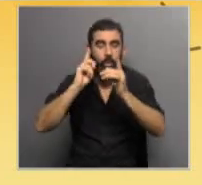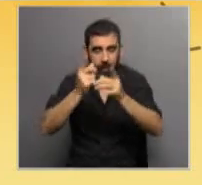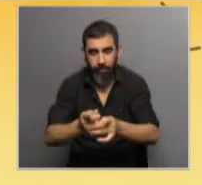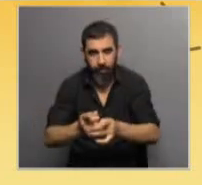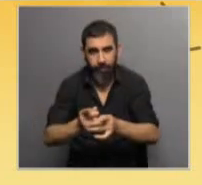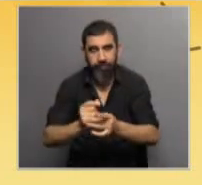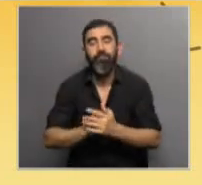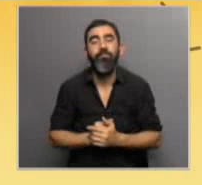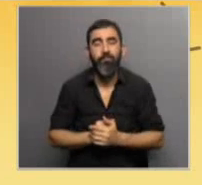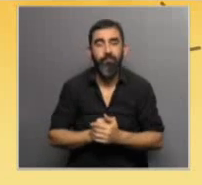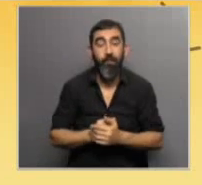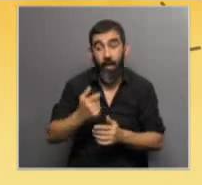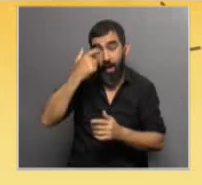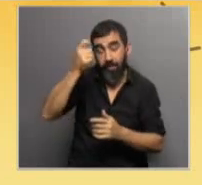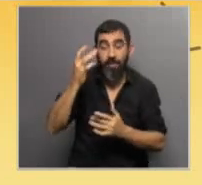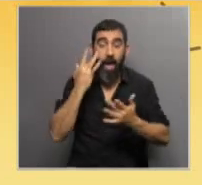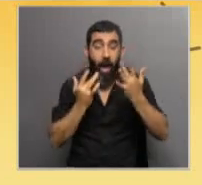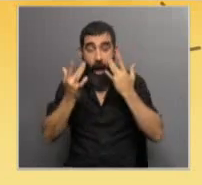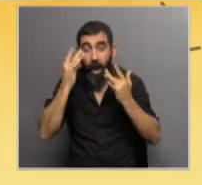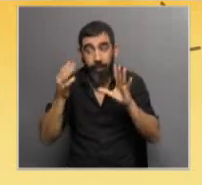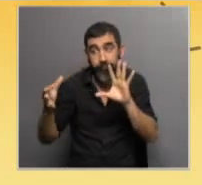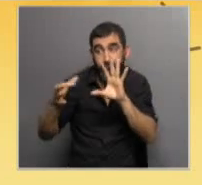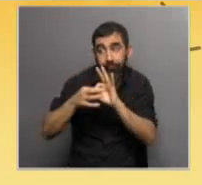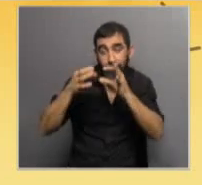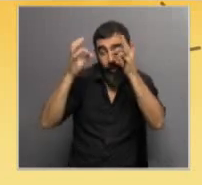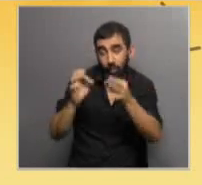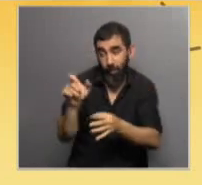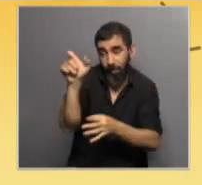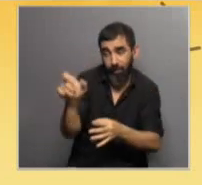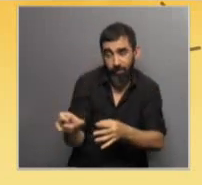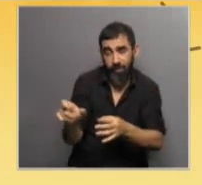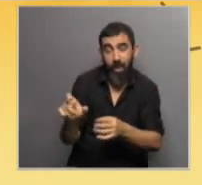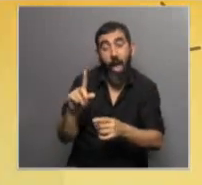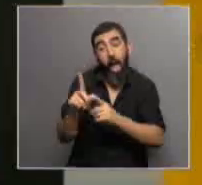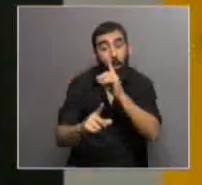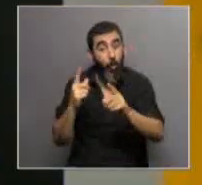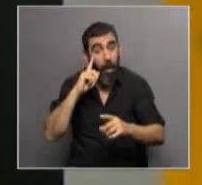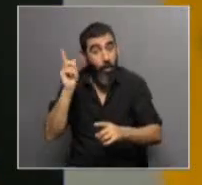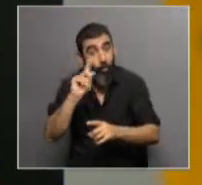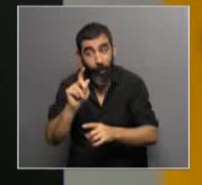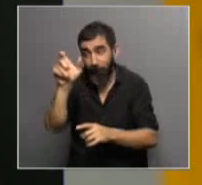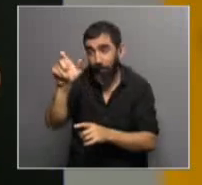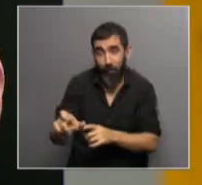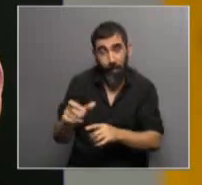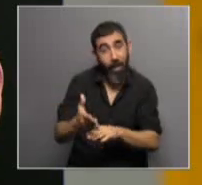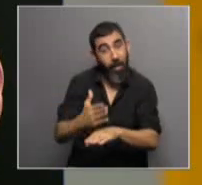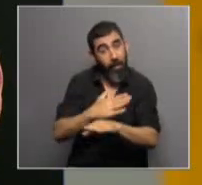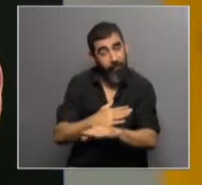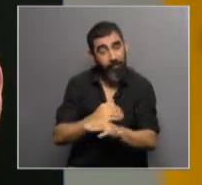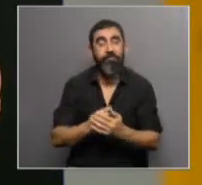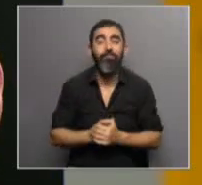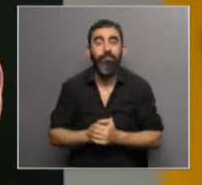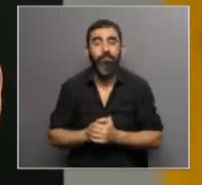tienen puntos en común la ciencia y el arte en el caso de la noche creo que mucha gente va a descubrir la otra cara que no conoce del amor de nada les puede estar